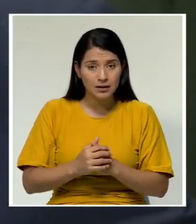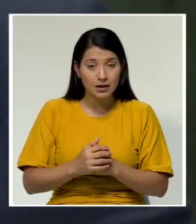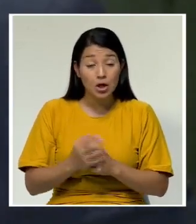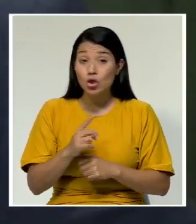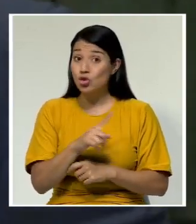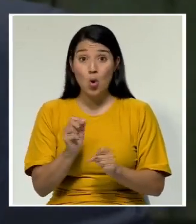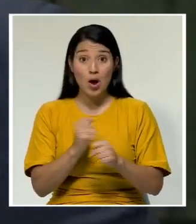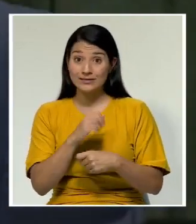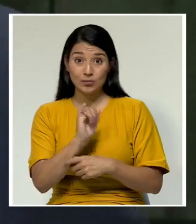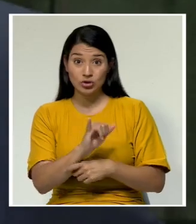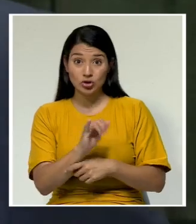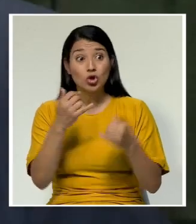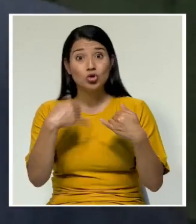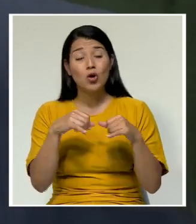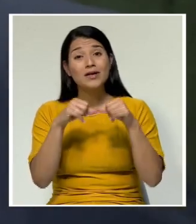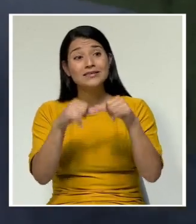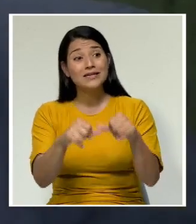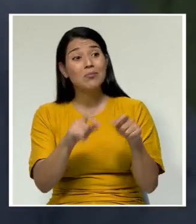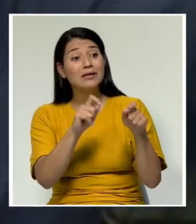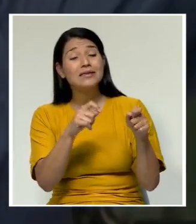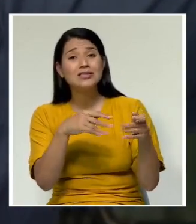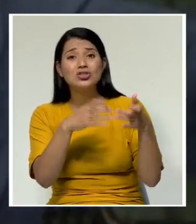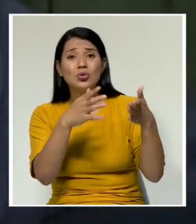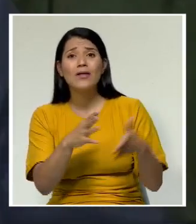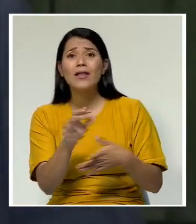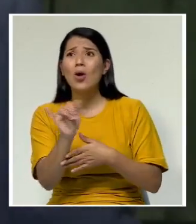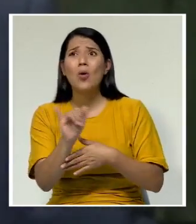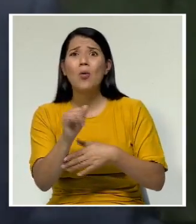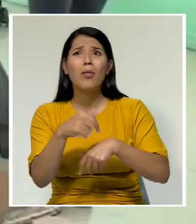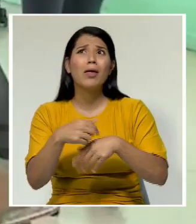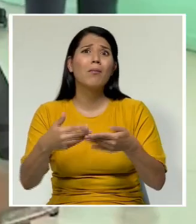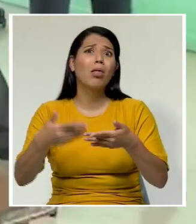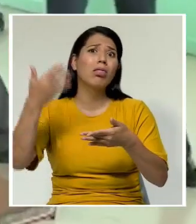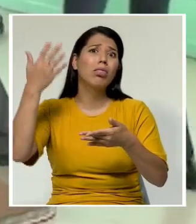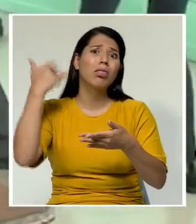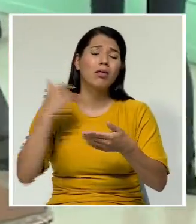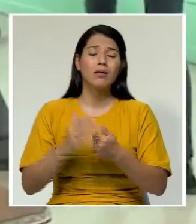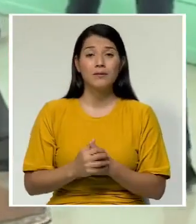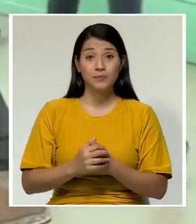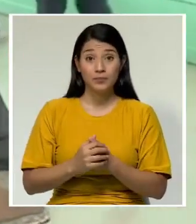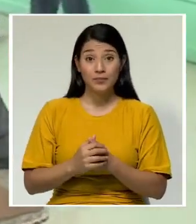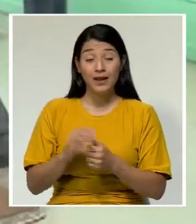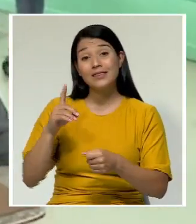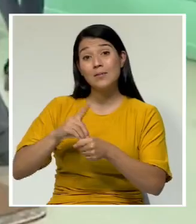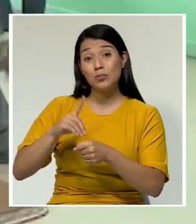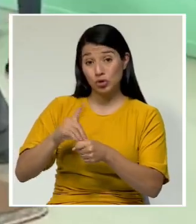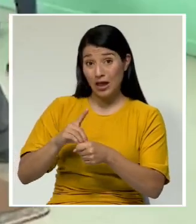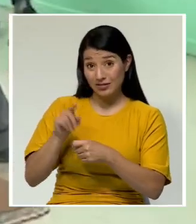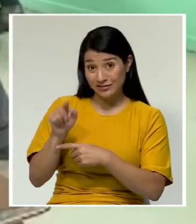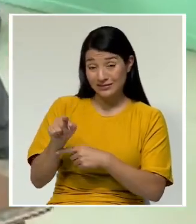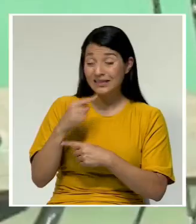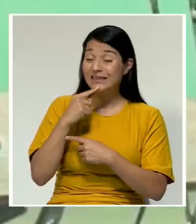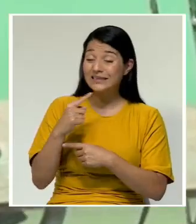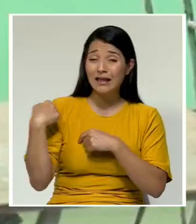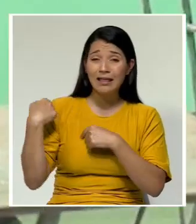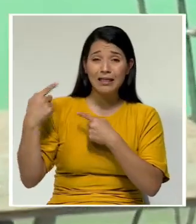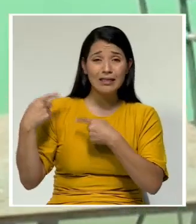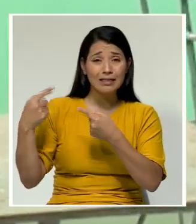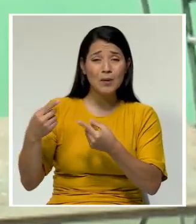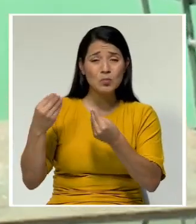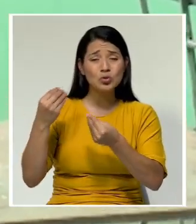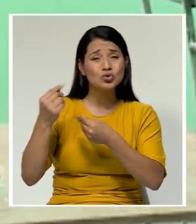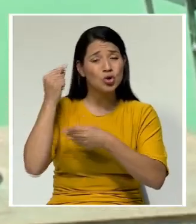pueden estudiar, estudian los diferentes temas y van a hacer un examen. No lo estamos haciendo. Seguimos enseñándole a nuestros estudiantes como en